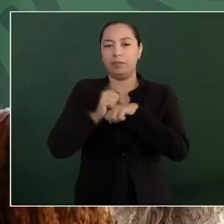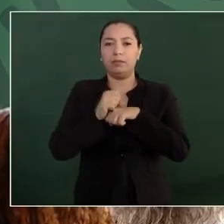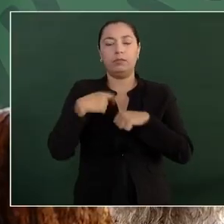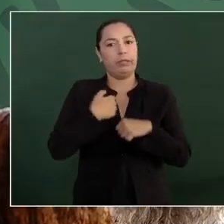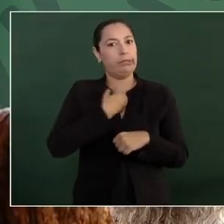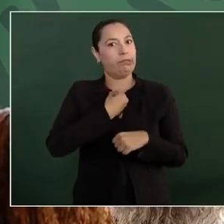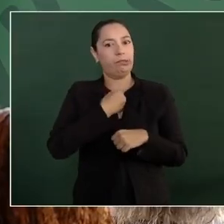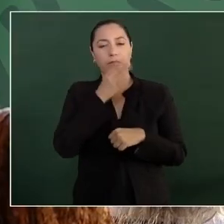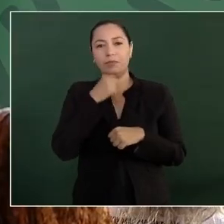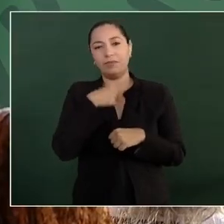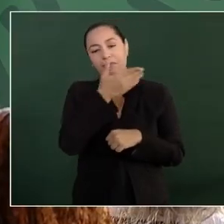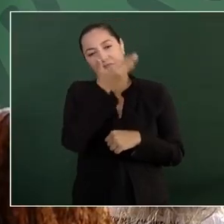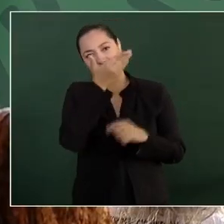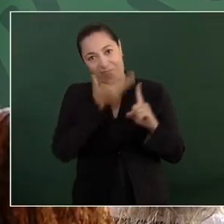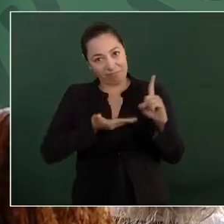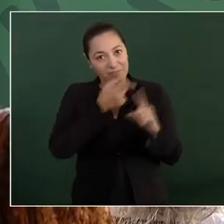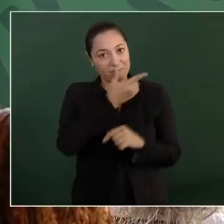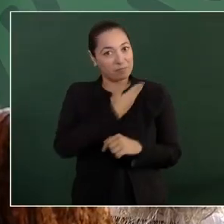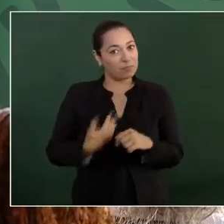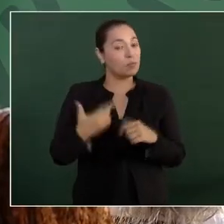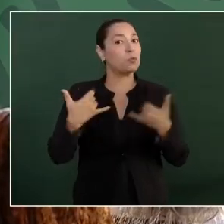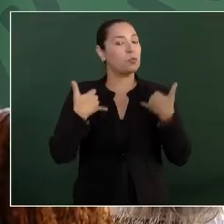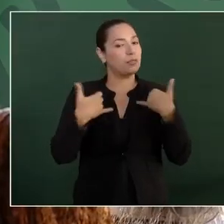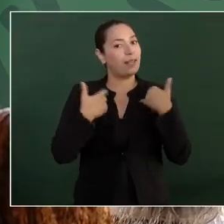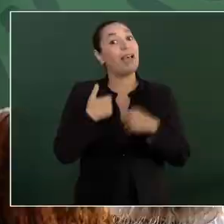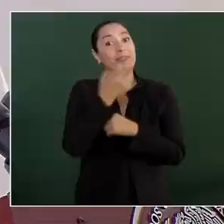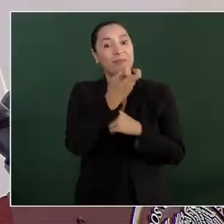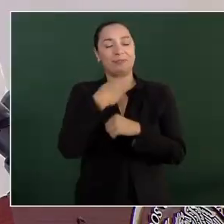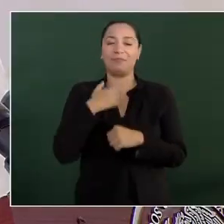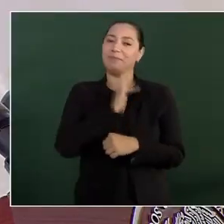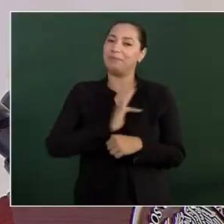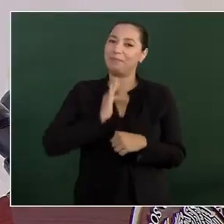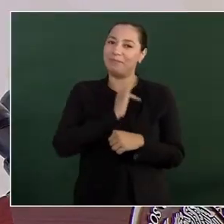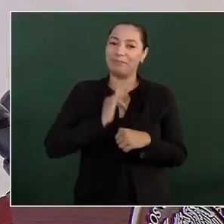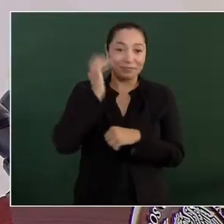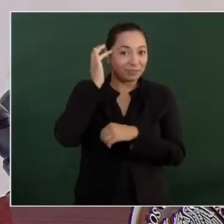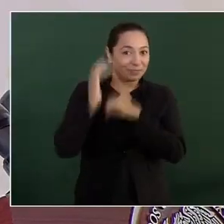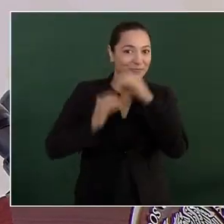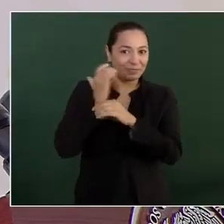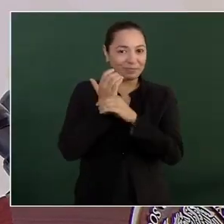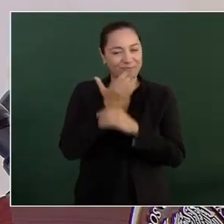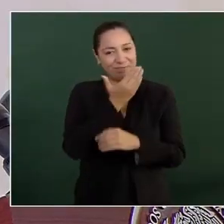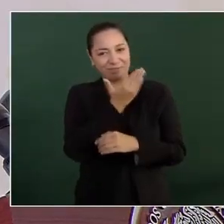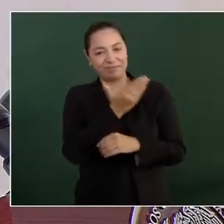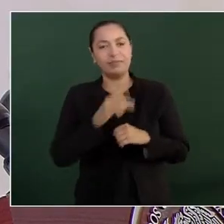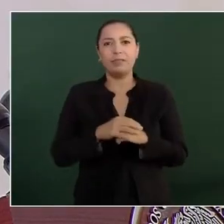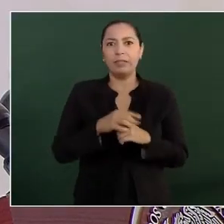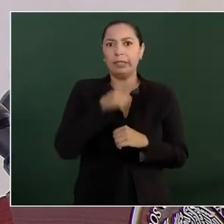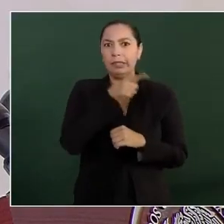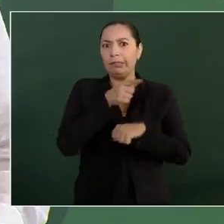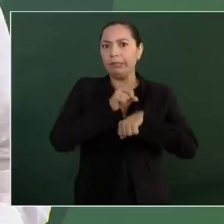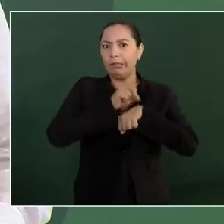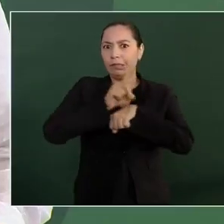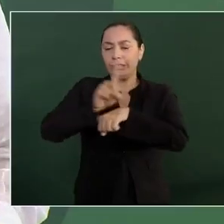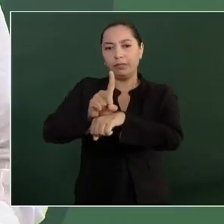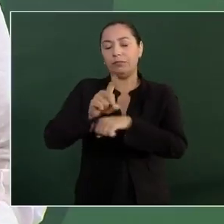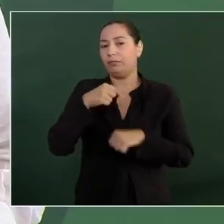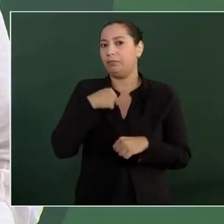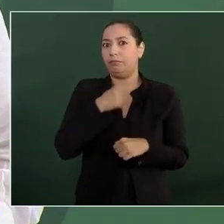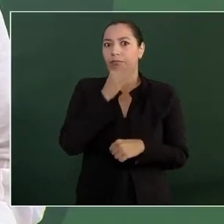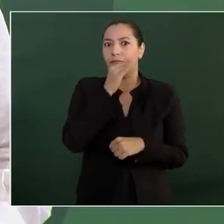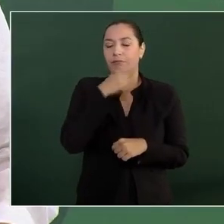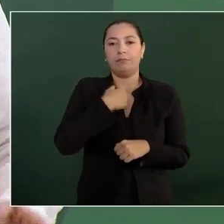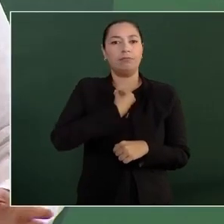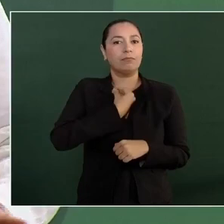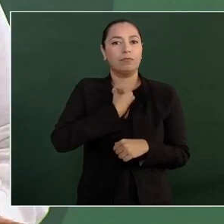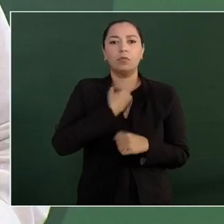joven, y por cierto que lo felicito por su cumpleaños, yo no aguanto tanto, hago una semanera. Y ayer